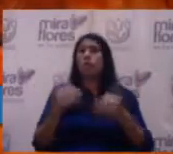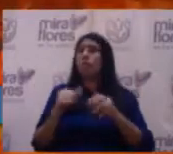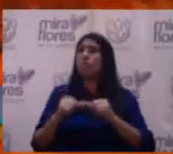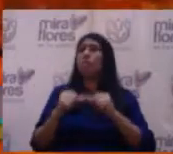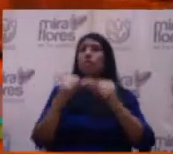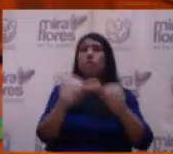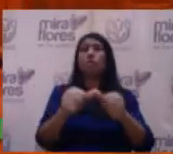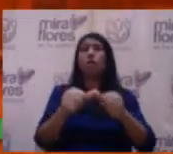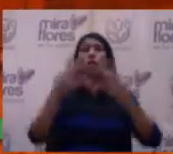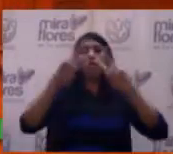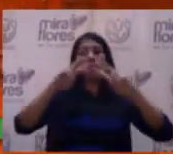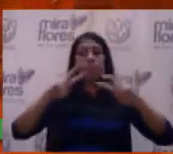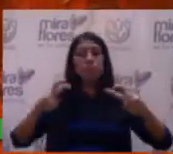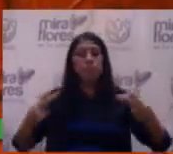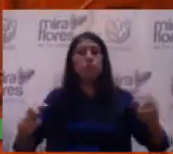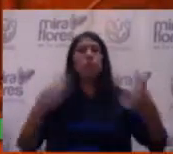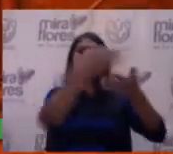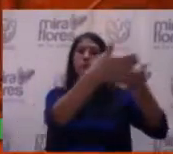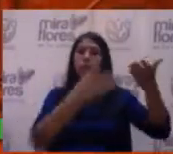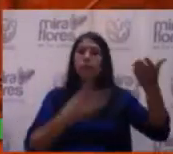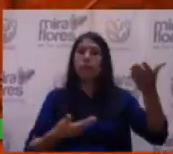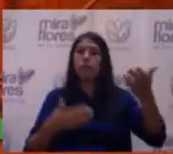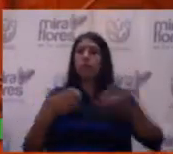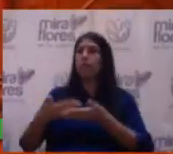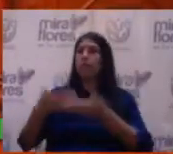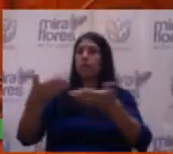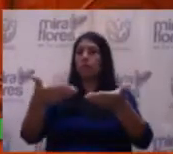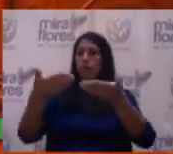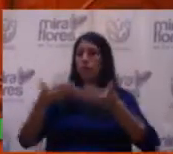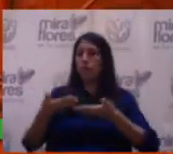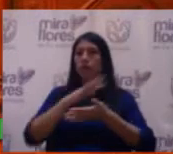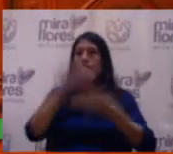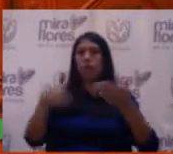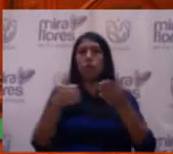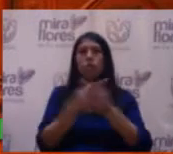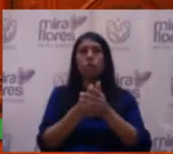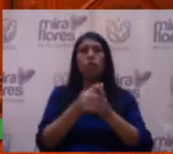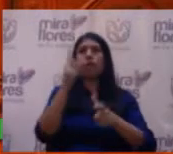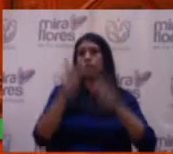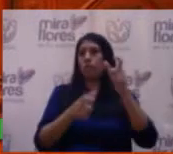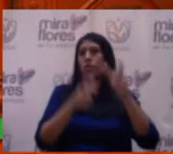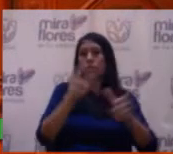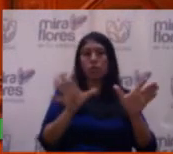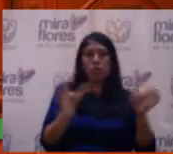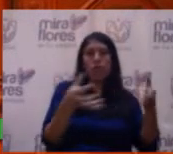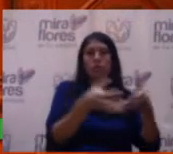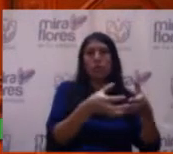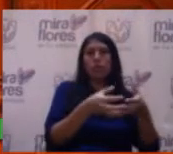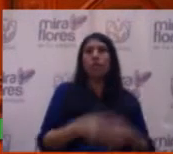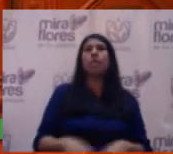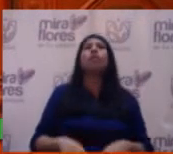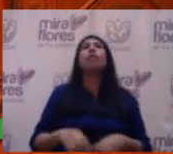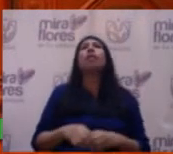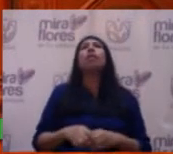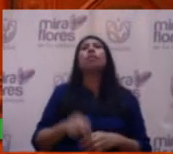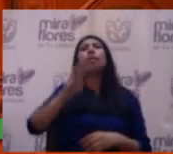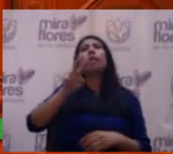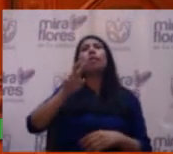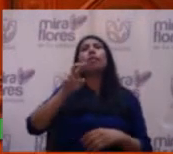del acta que ha sido entregada a todos los miembros del consejo. Este es el acta de la sesión ordinaria de fecha 15 de junio del